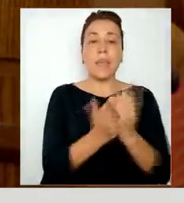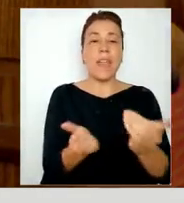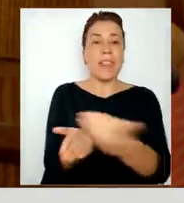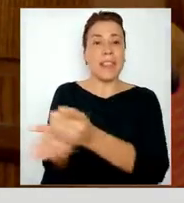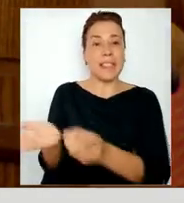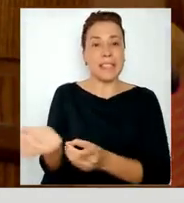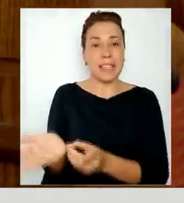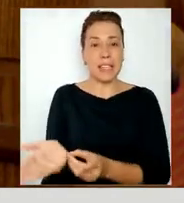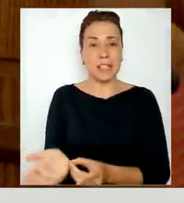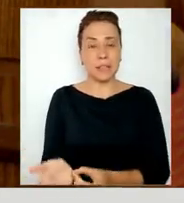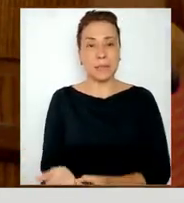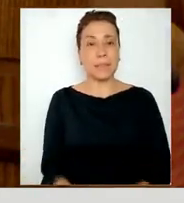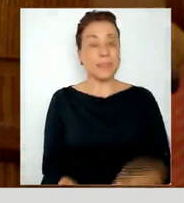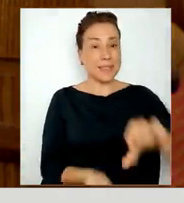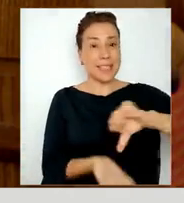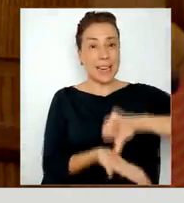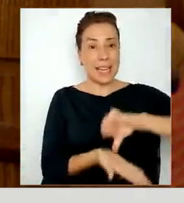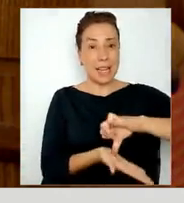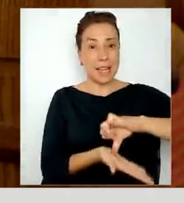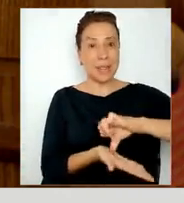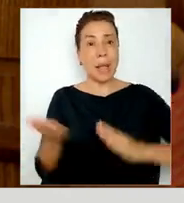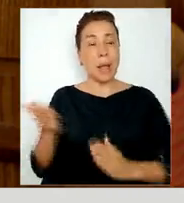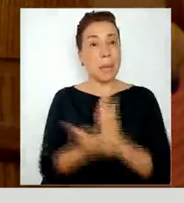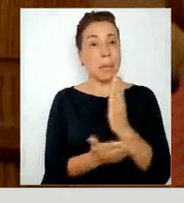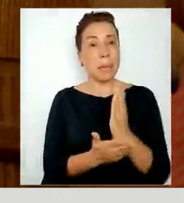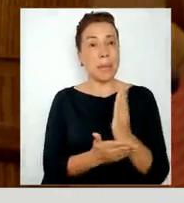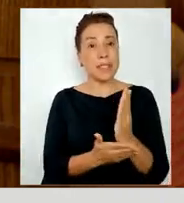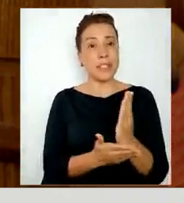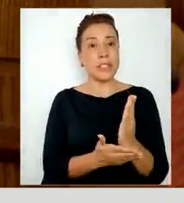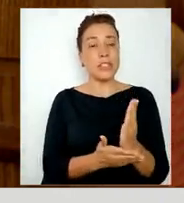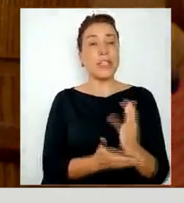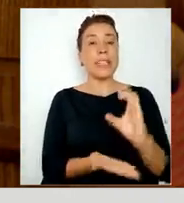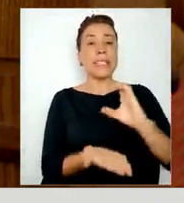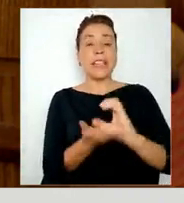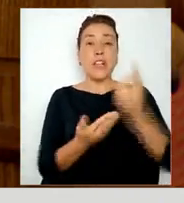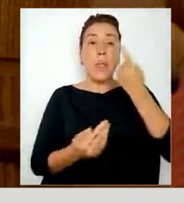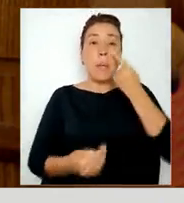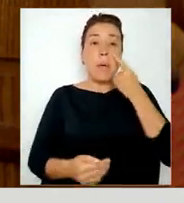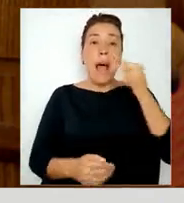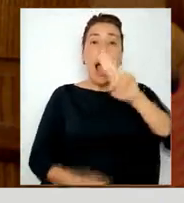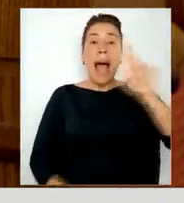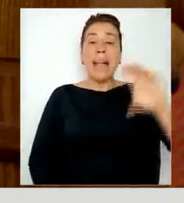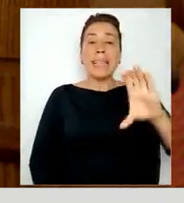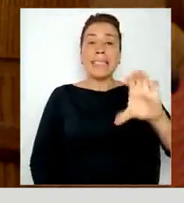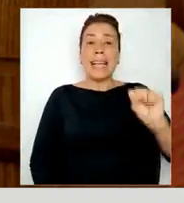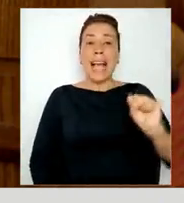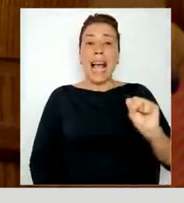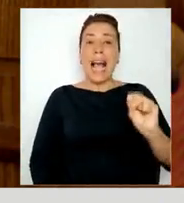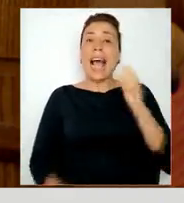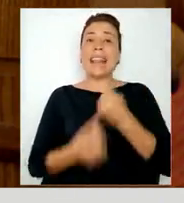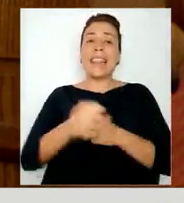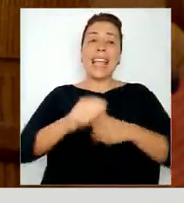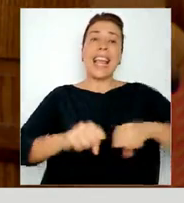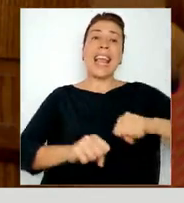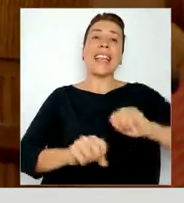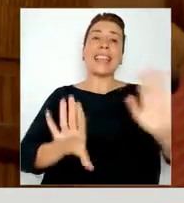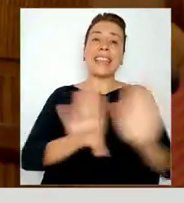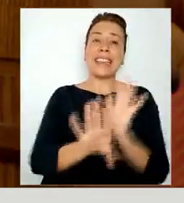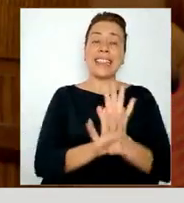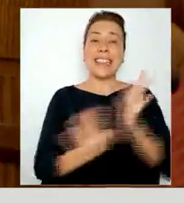la capital inició su labor en el centro experimental de arte sea Donde había talleres de teatro literatura y